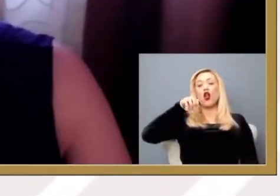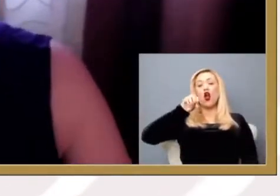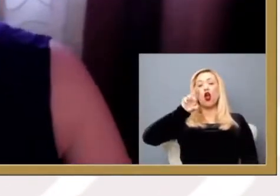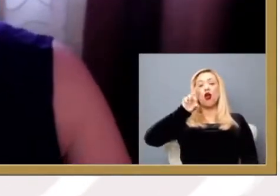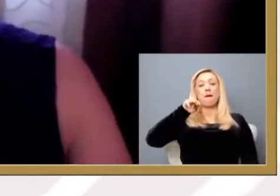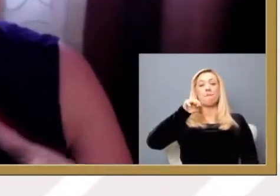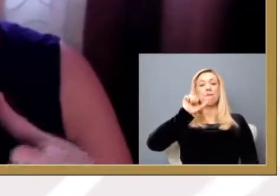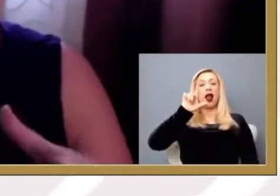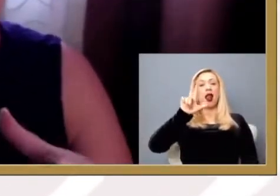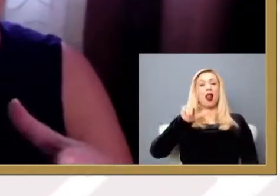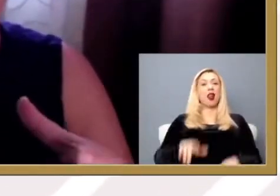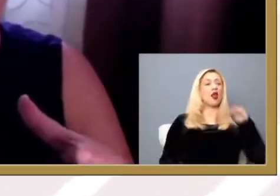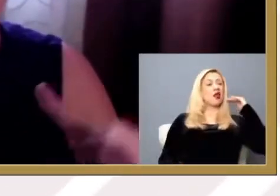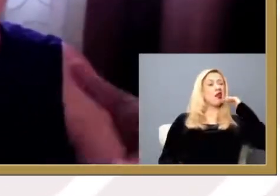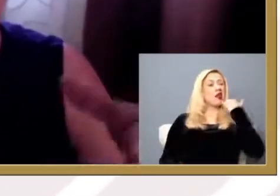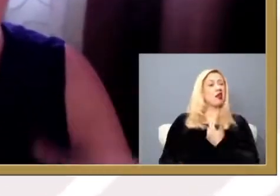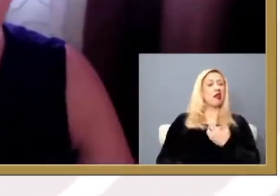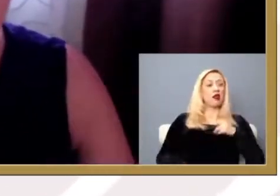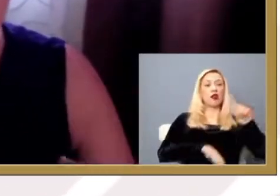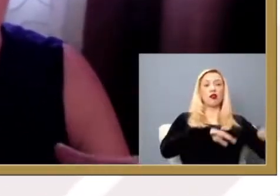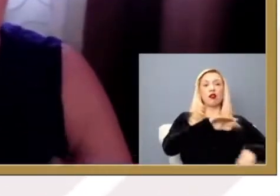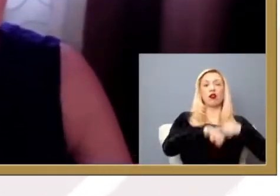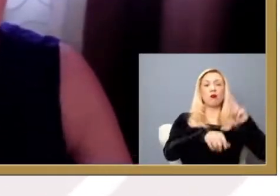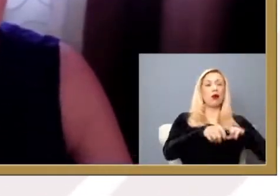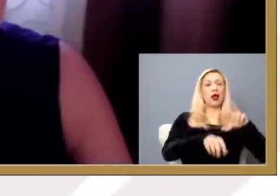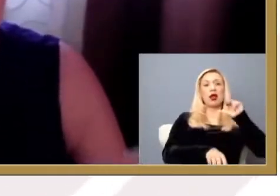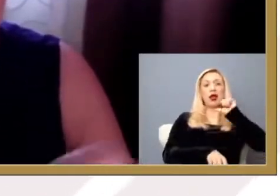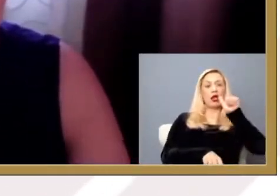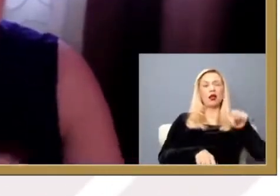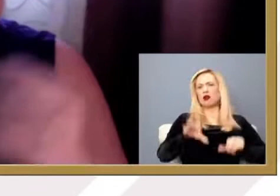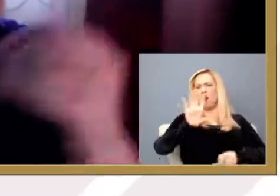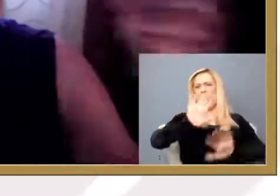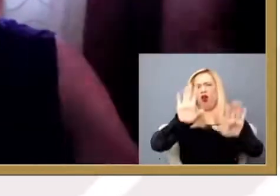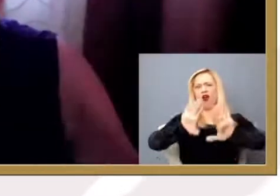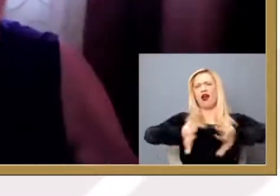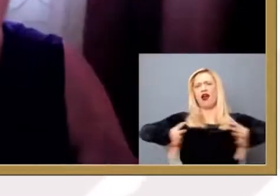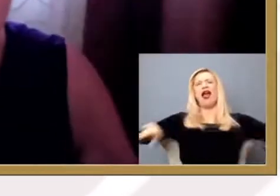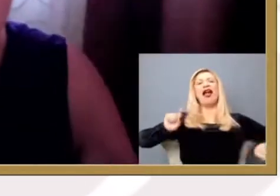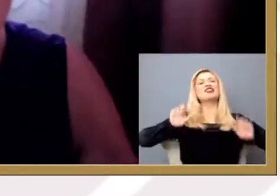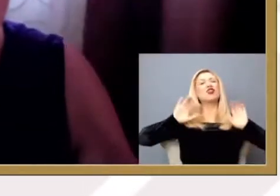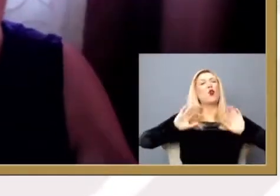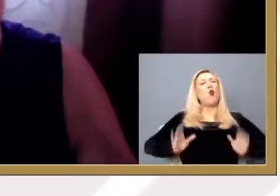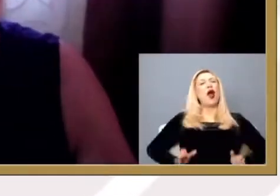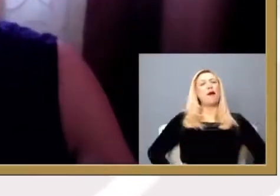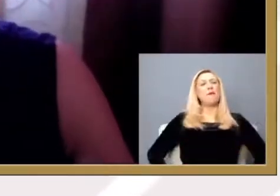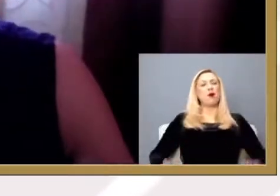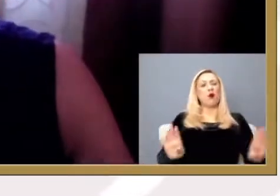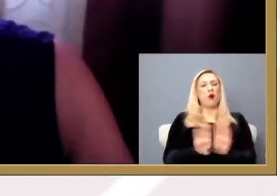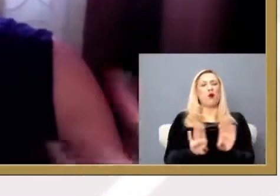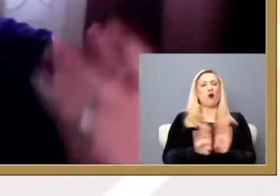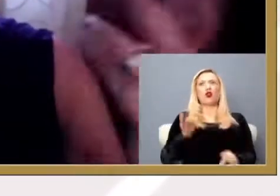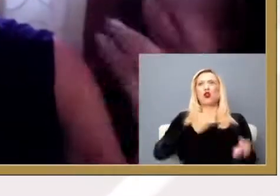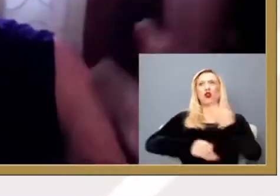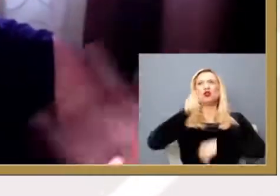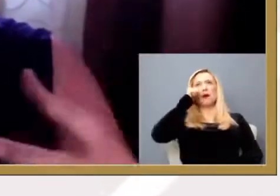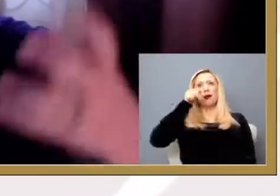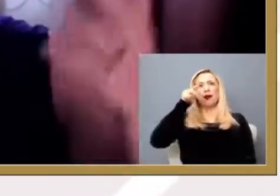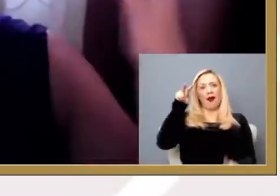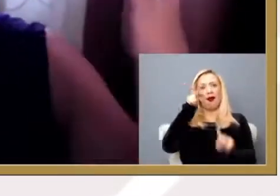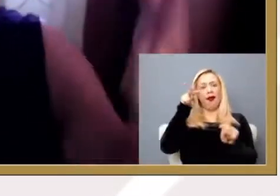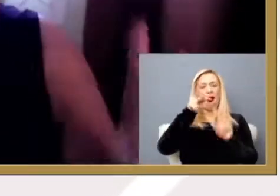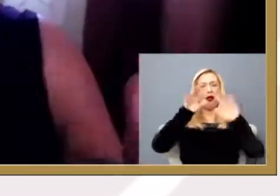la anormalidad, sino de esta norma corporal en la que existe una especie de jerarquía, en la cual hay un